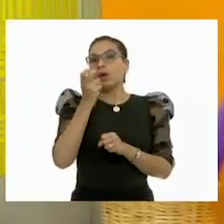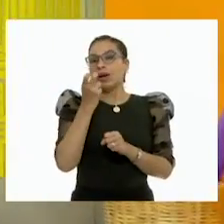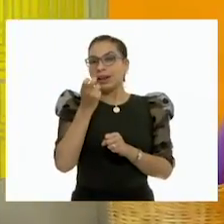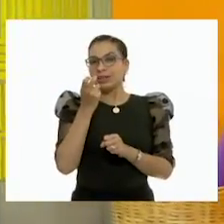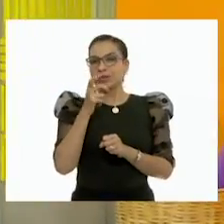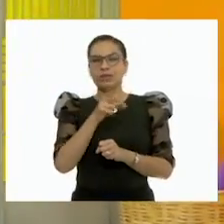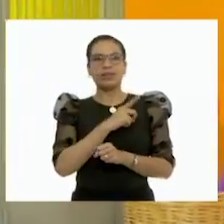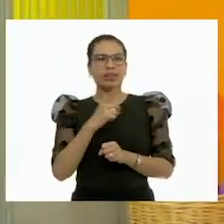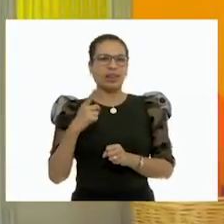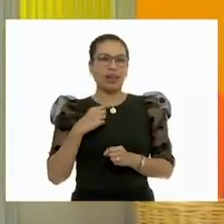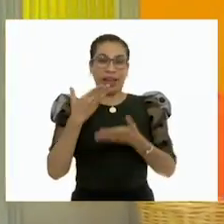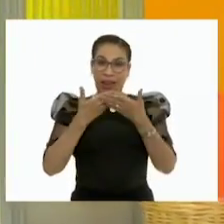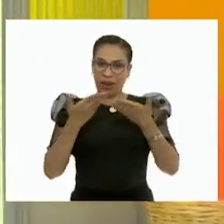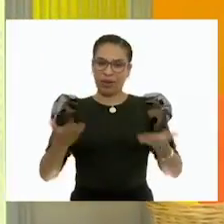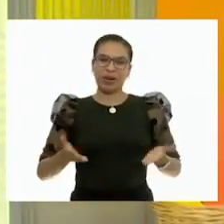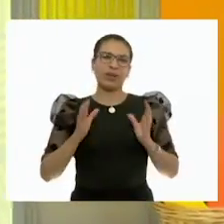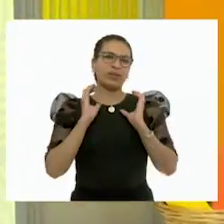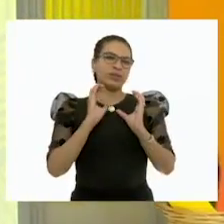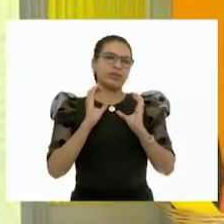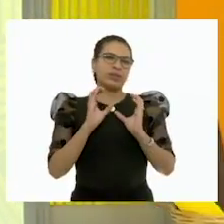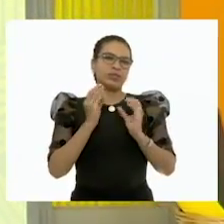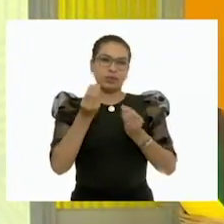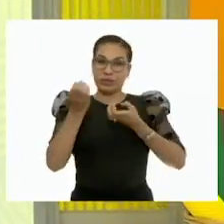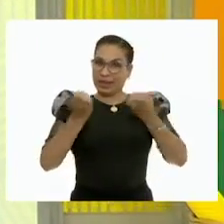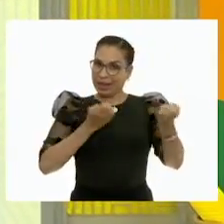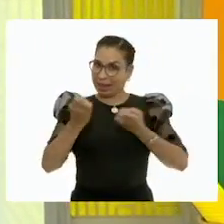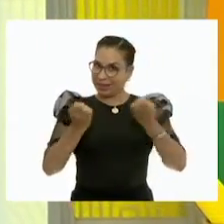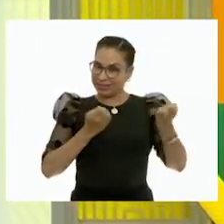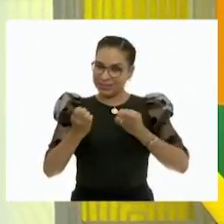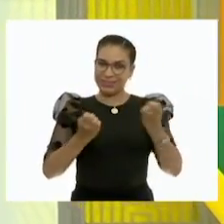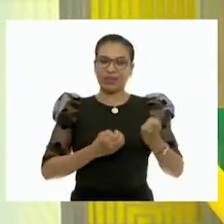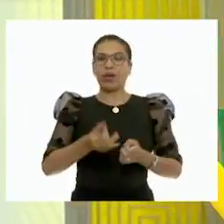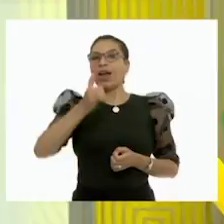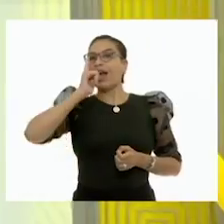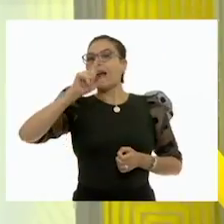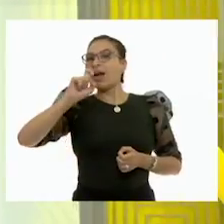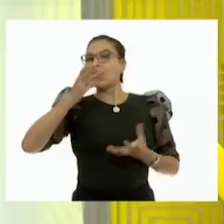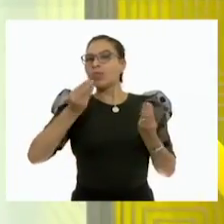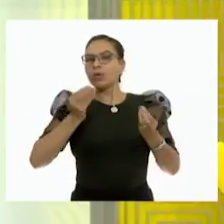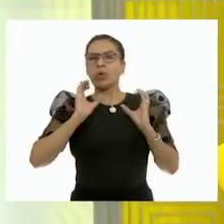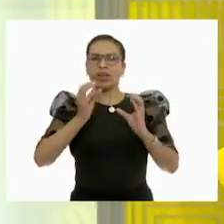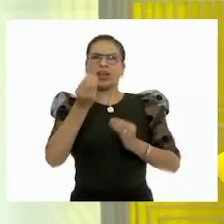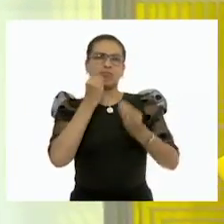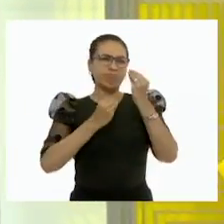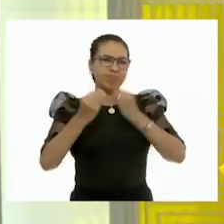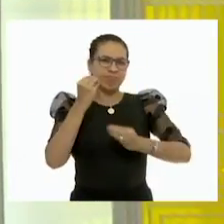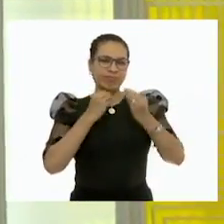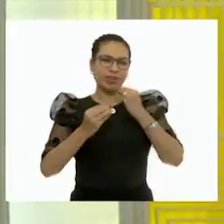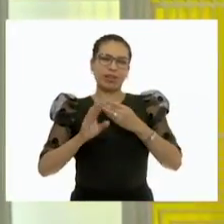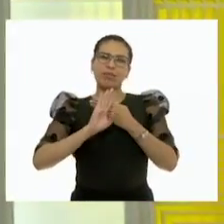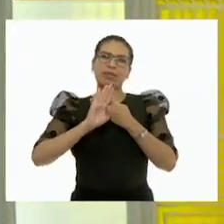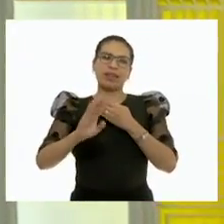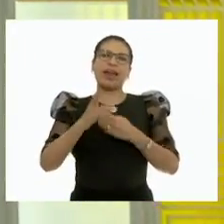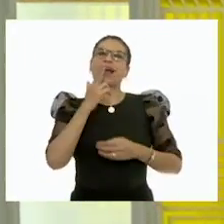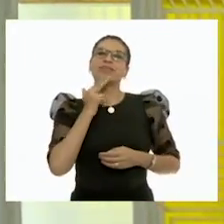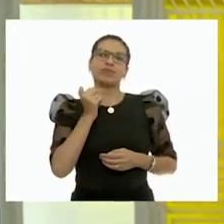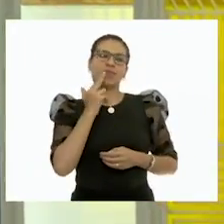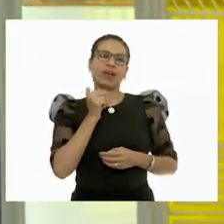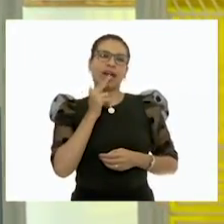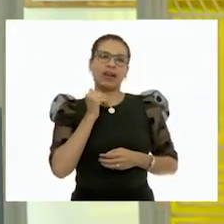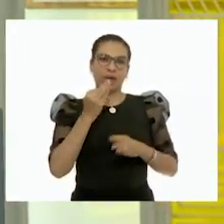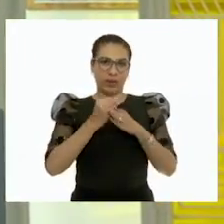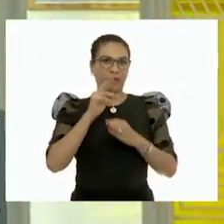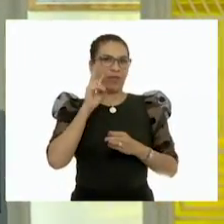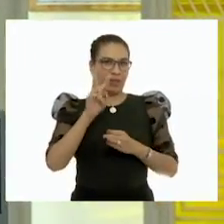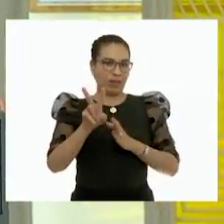que debemos desde ahora hacer mucho ejercicio, beber agua, cuidar nuestra alimentación y evitar los azúcares, como